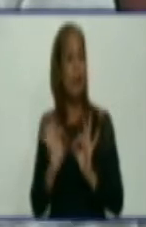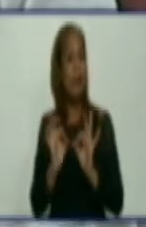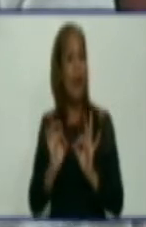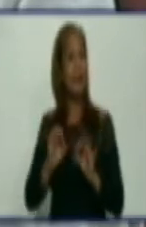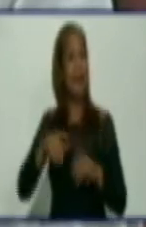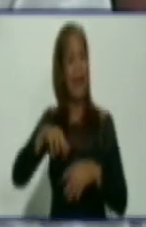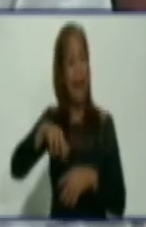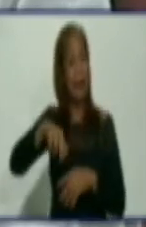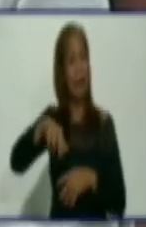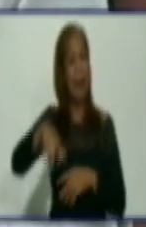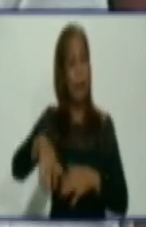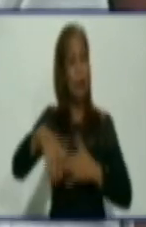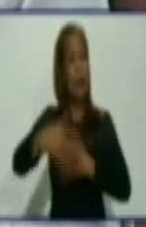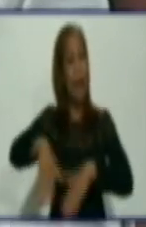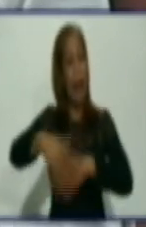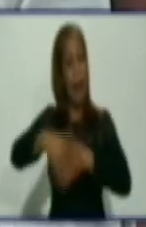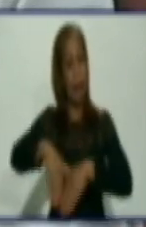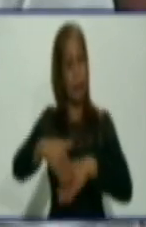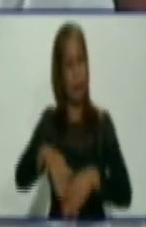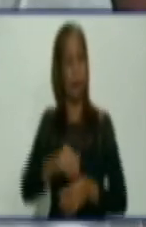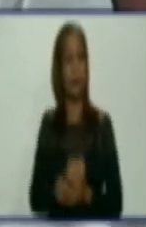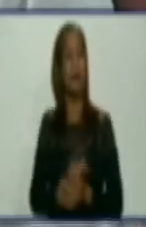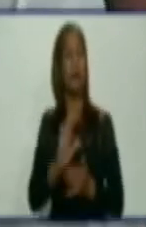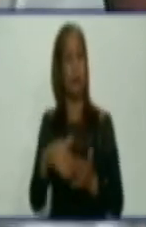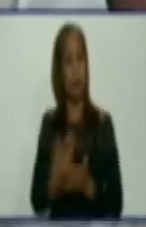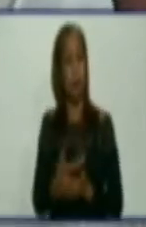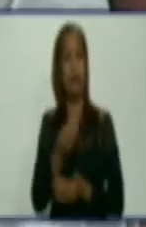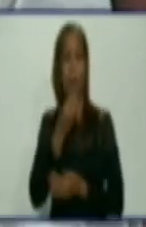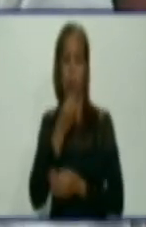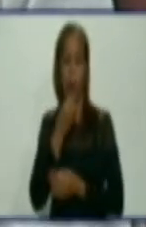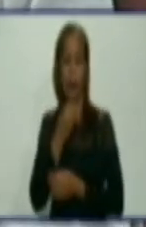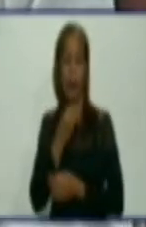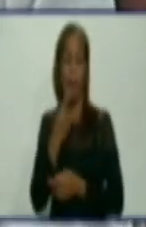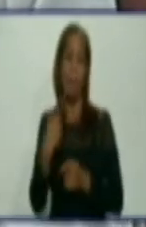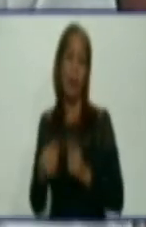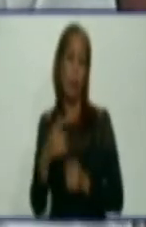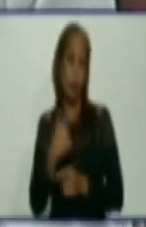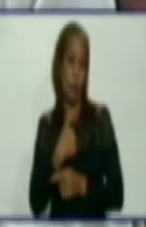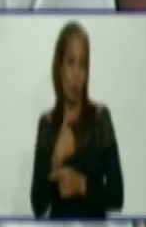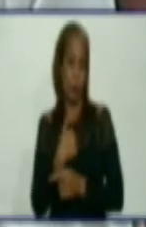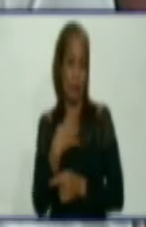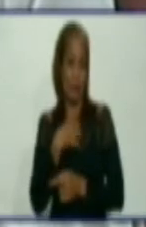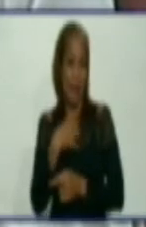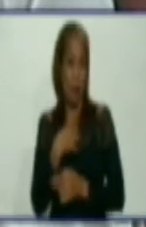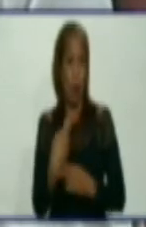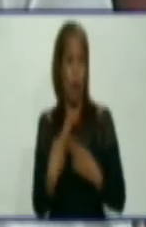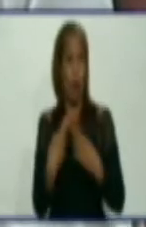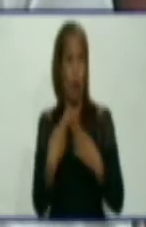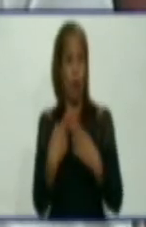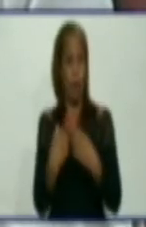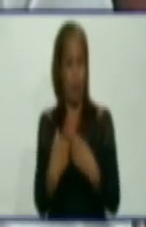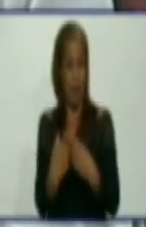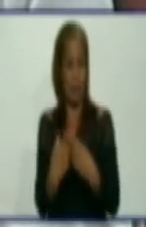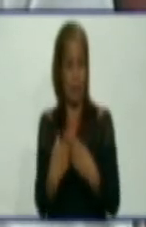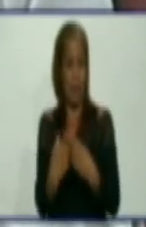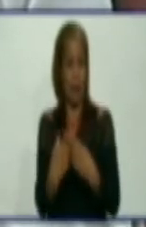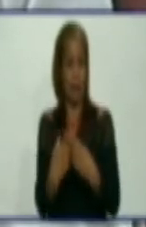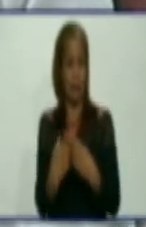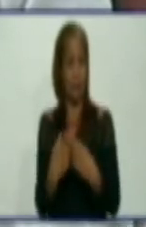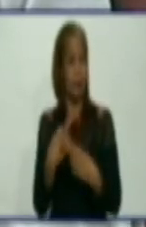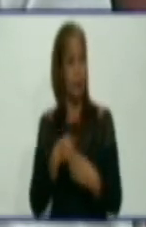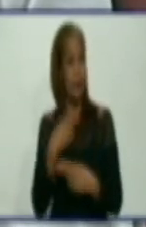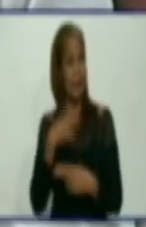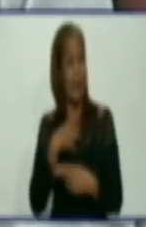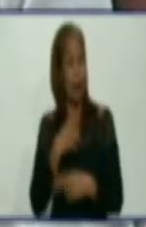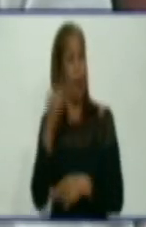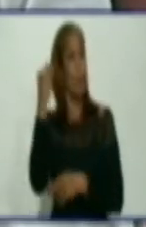sí están creadas las condiciones para retroceder, pero confío, tengo esa esperanza y ese pensamiento